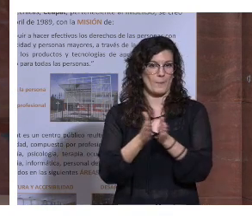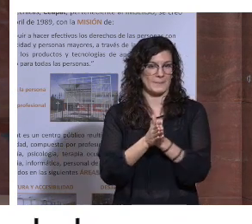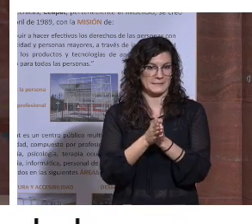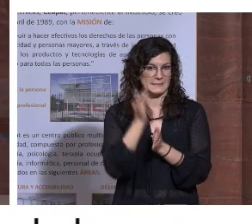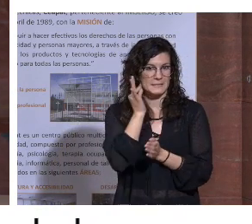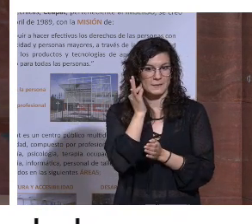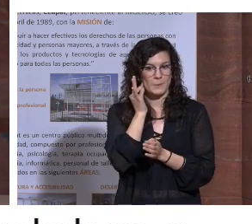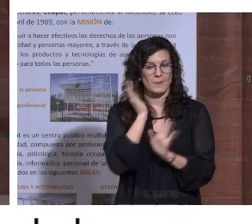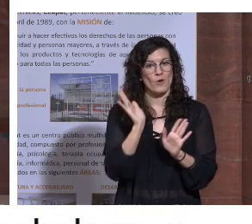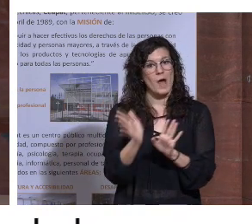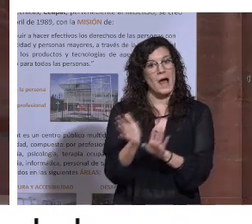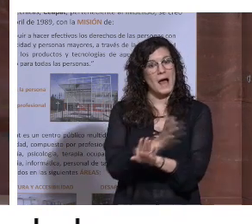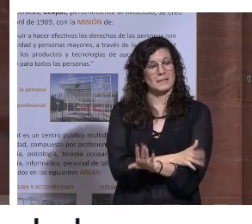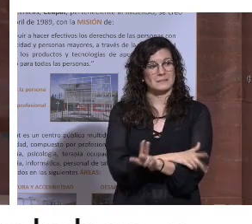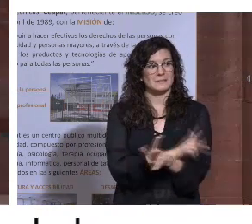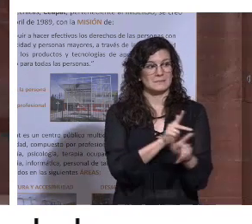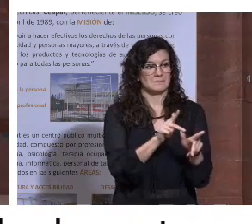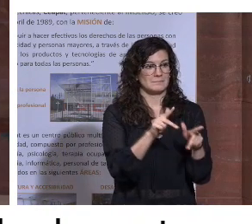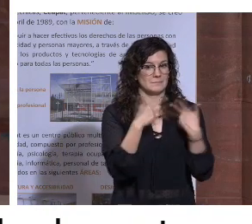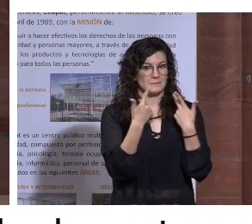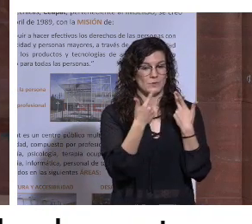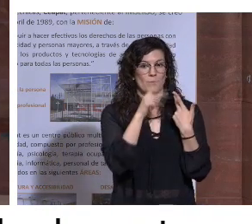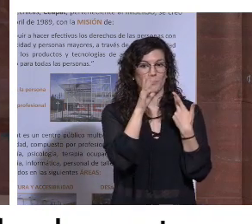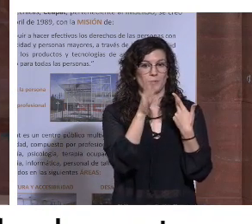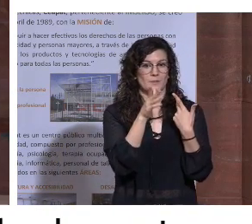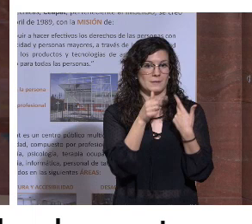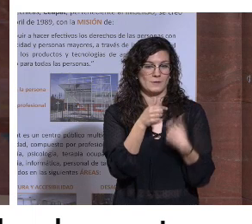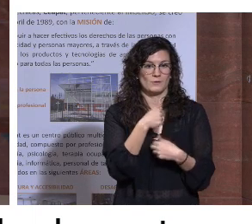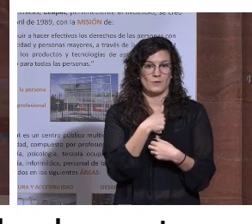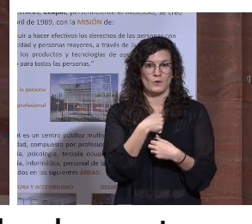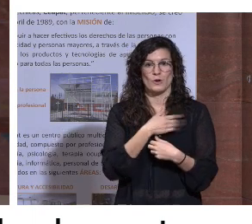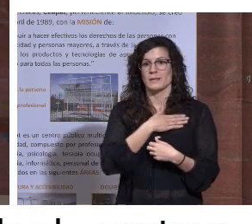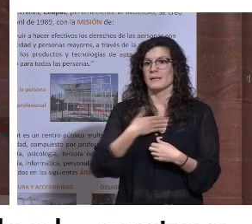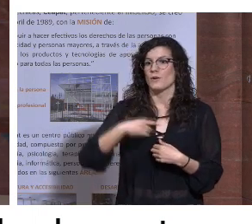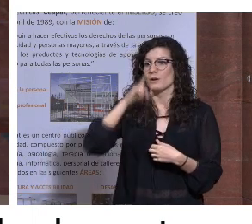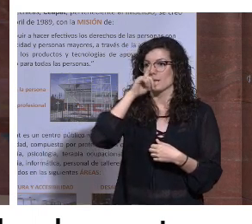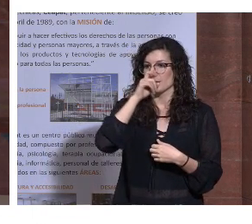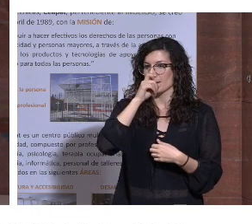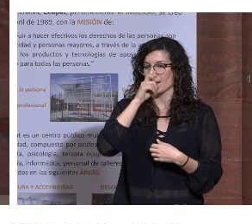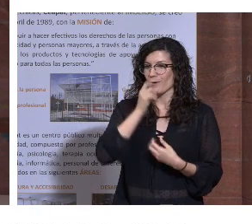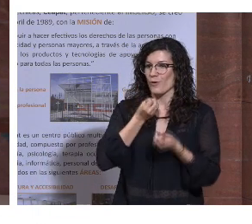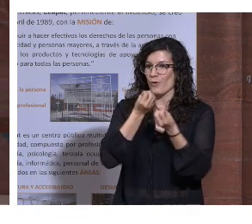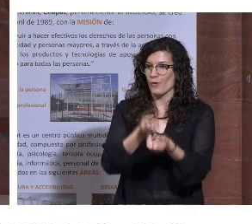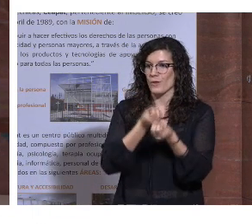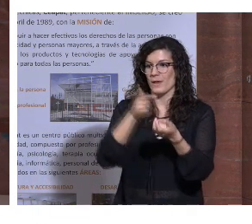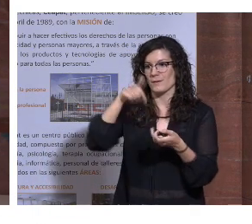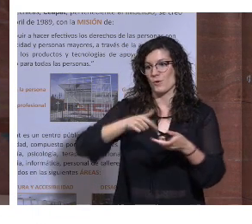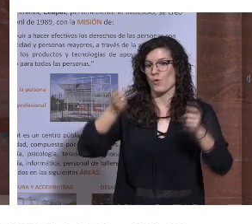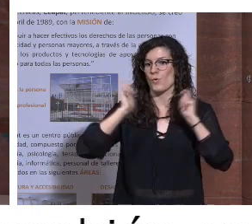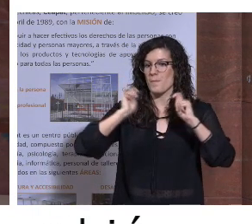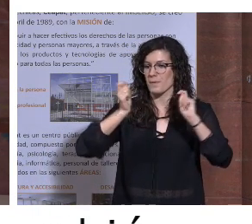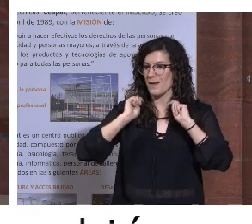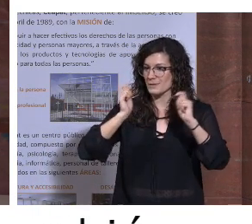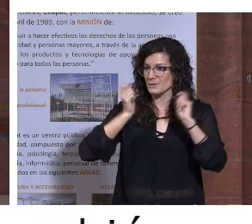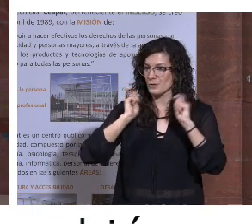Isabel, antes de hacerlo, me vas a permitir, porque no puedo por menos, de recordar también en este cumpleaños, pues por